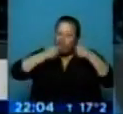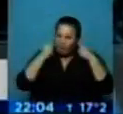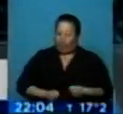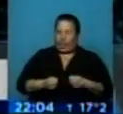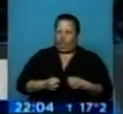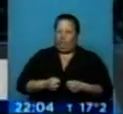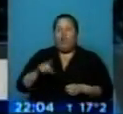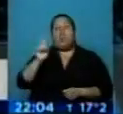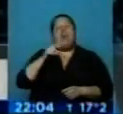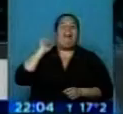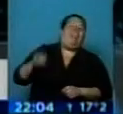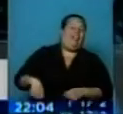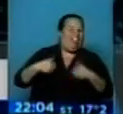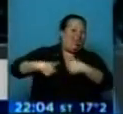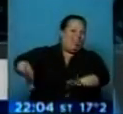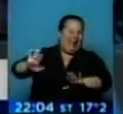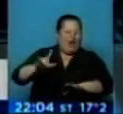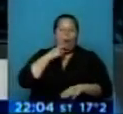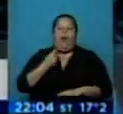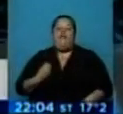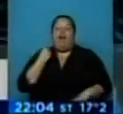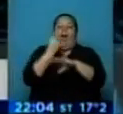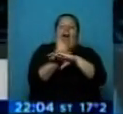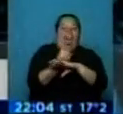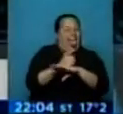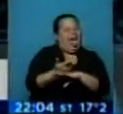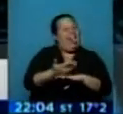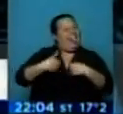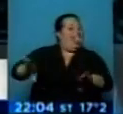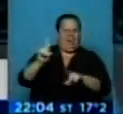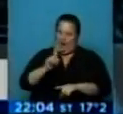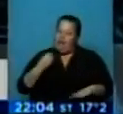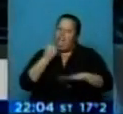convicciones no se dejan en la puerta de la Casa de Gobierno.